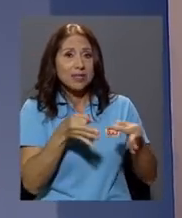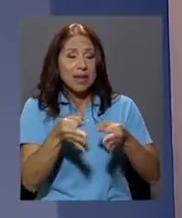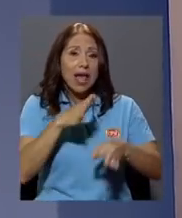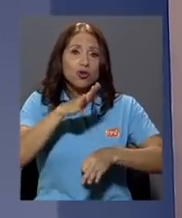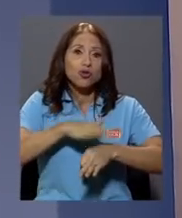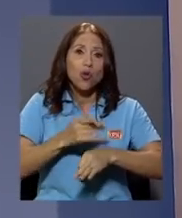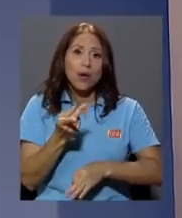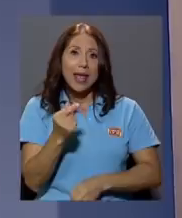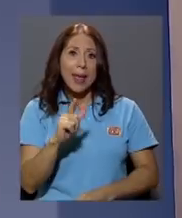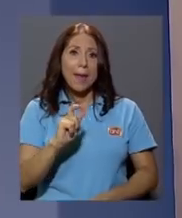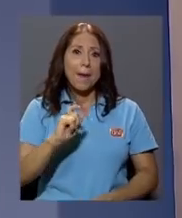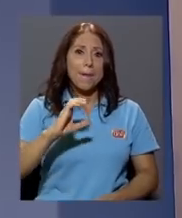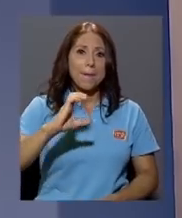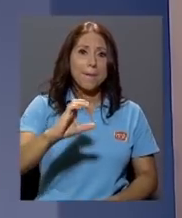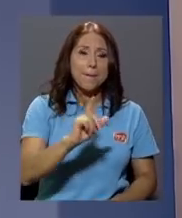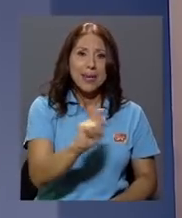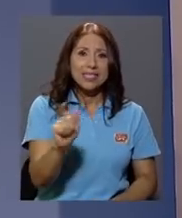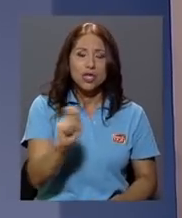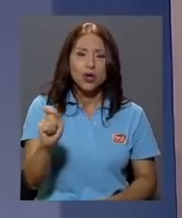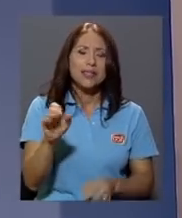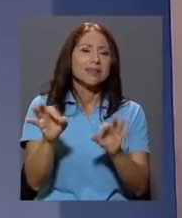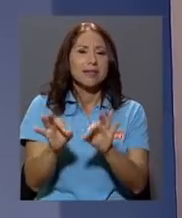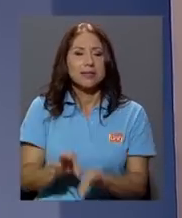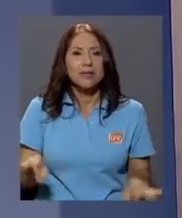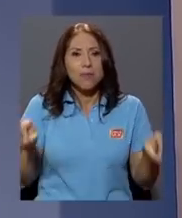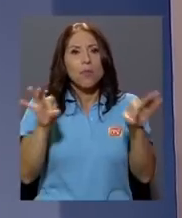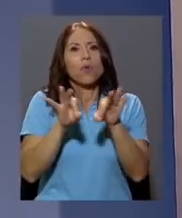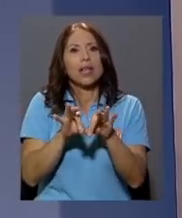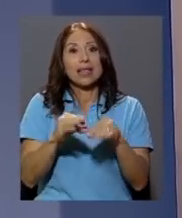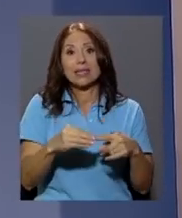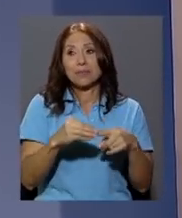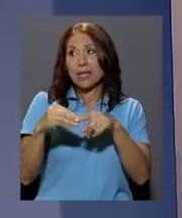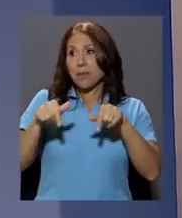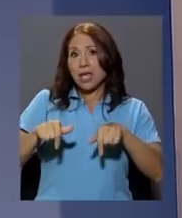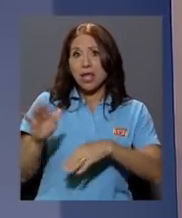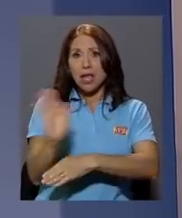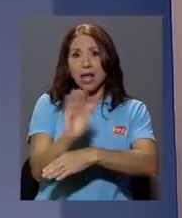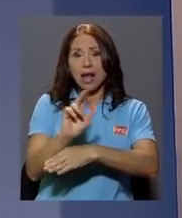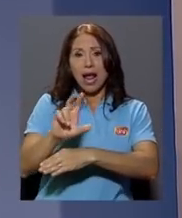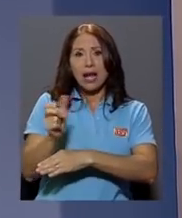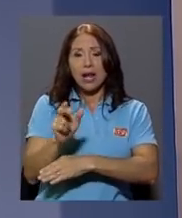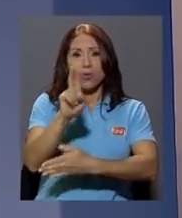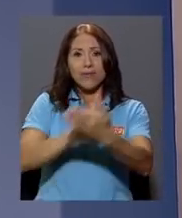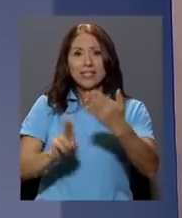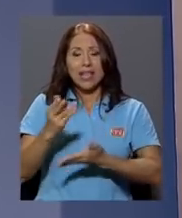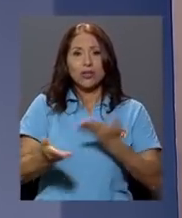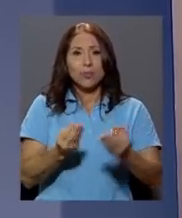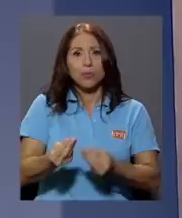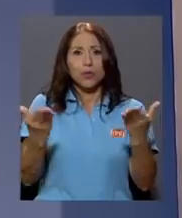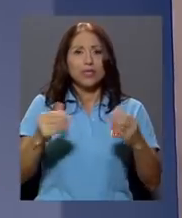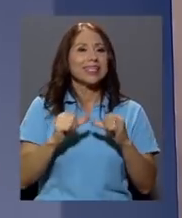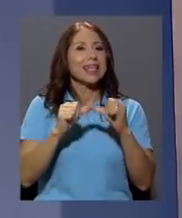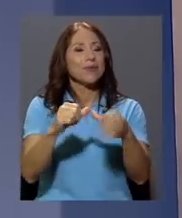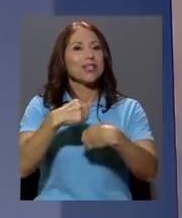las pensiones, creo que amerita y es importante, sobre todo en un canal universitario de servicio público.